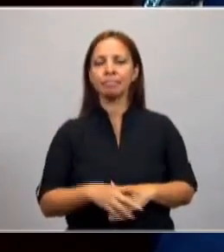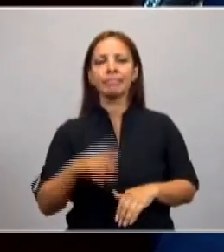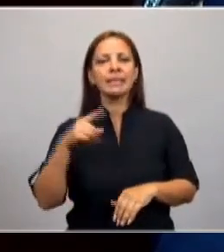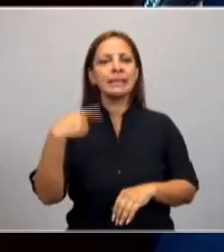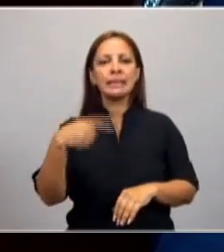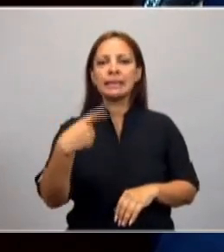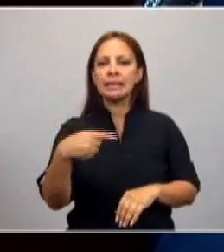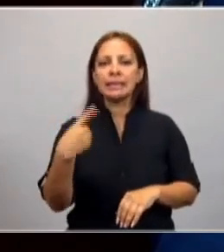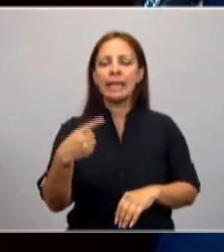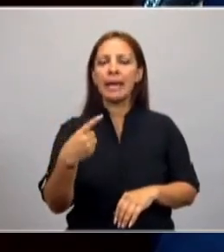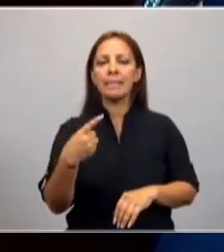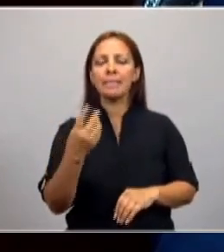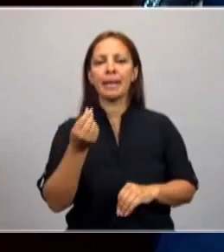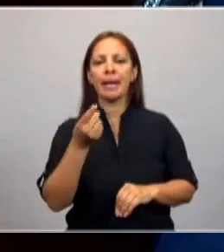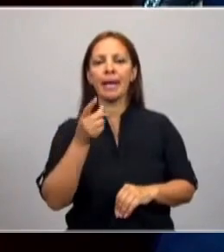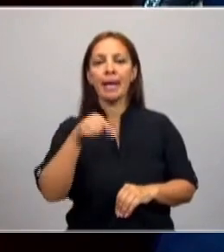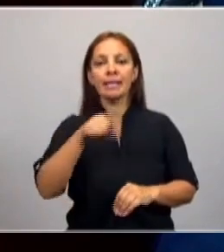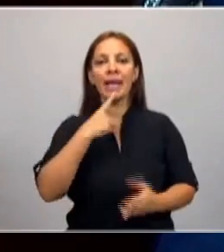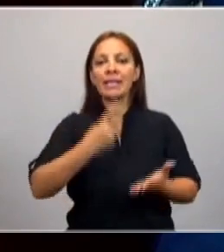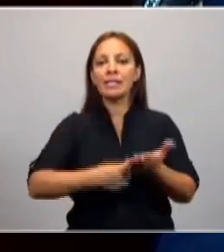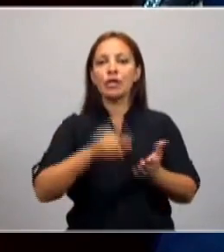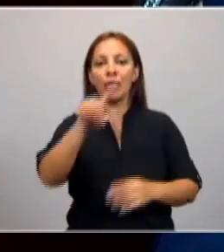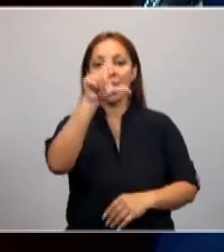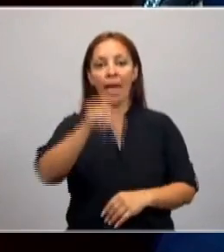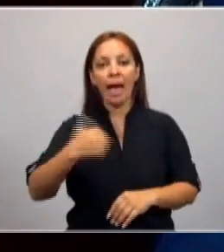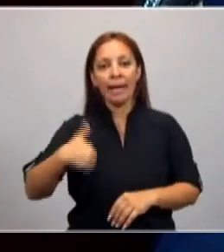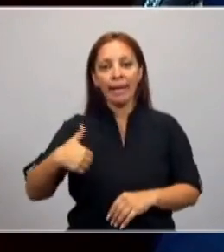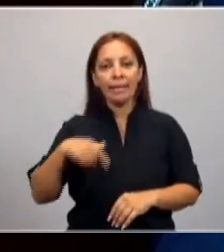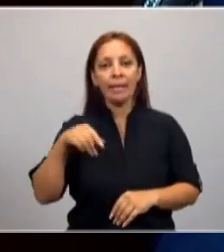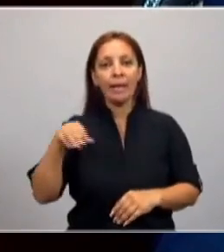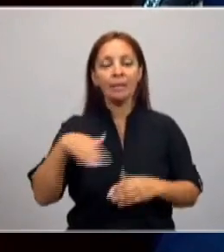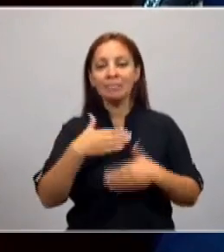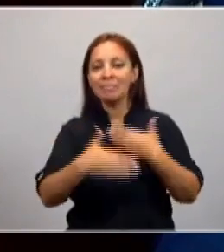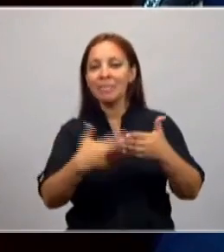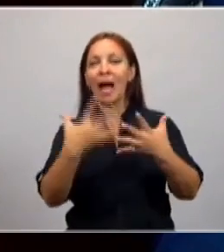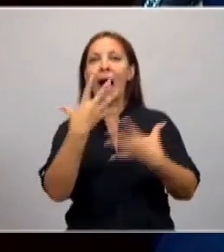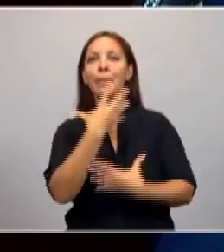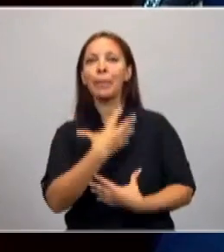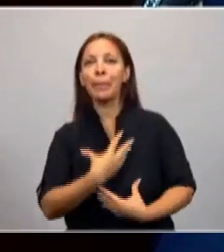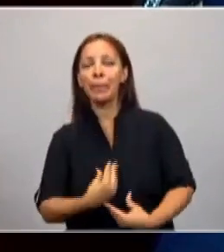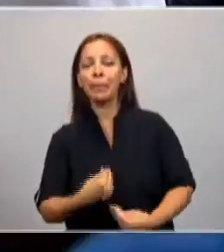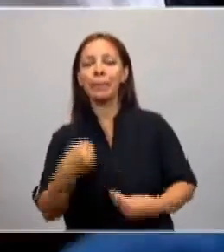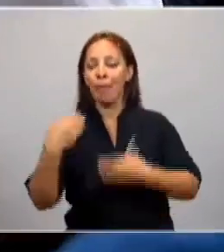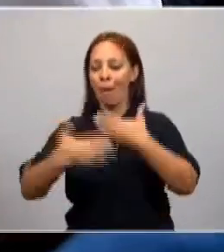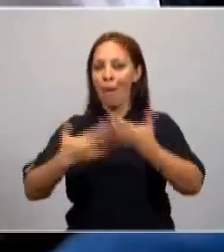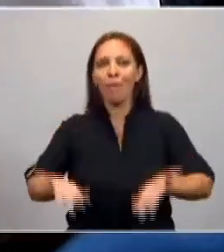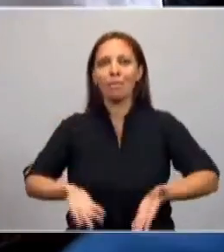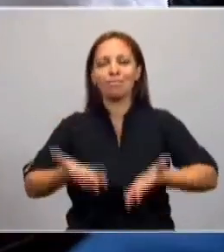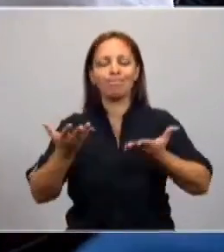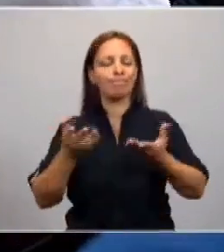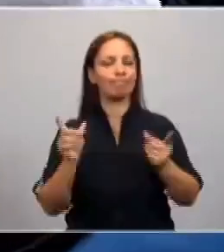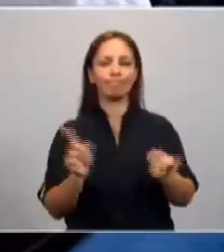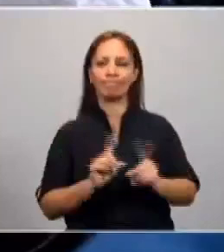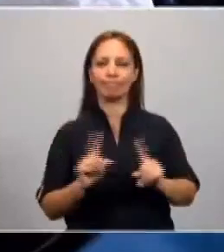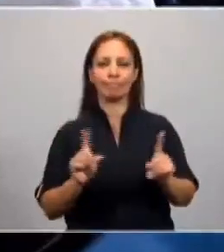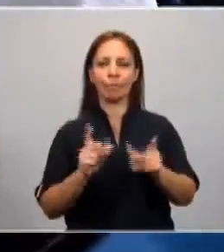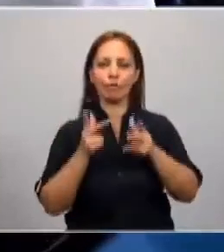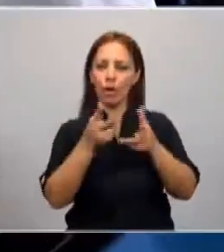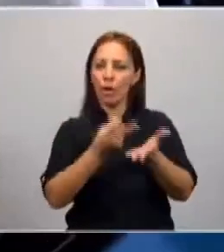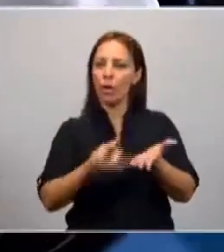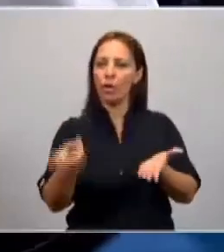claro que esta dirección que adoptó el país no nos conduce a un mayor alivio ni a más crecimiento y bienestar. Vuelvo a